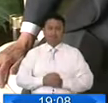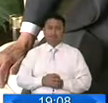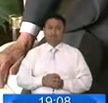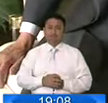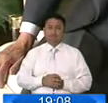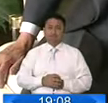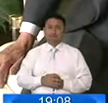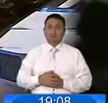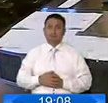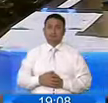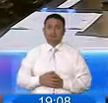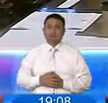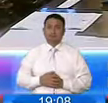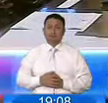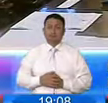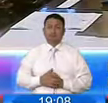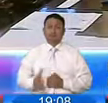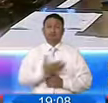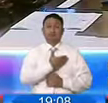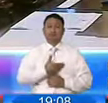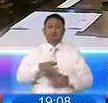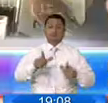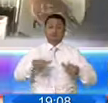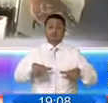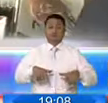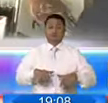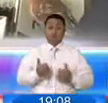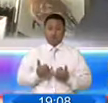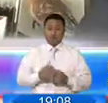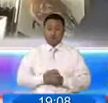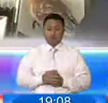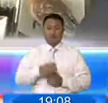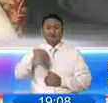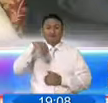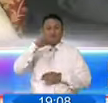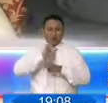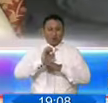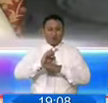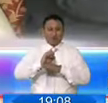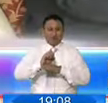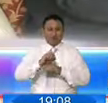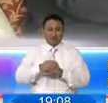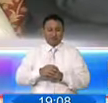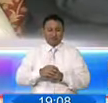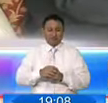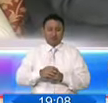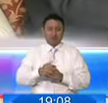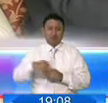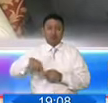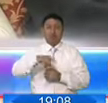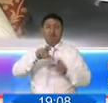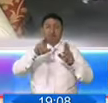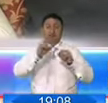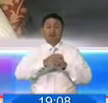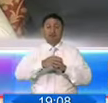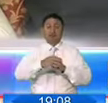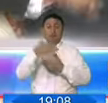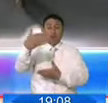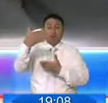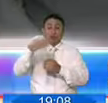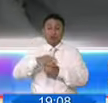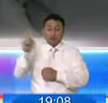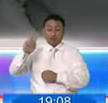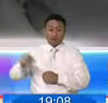suscita la actuación del presidente de lenin moreno que inclusive ha generado críticas en nuestro país al no querer intervenir en la situación política que